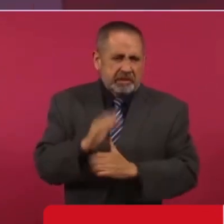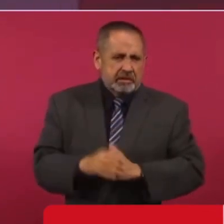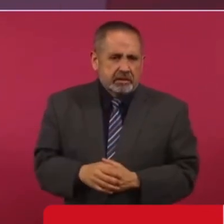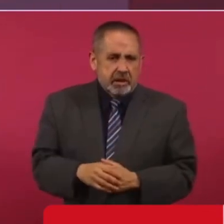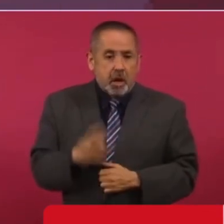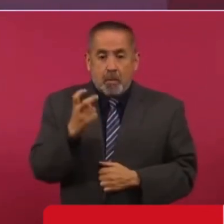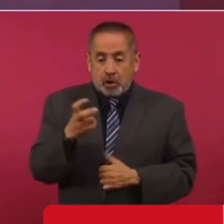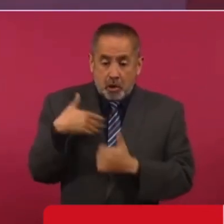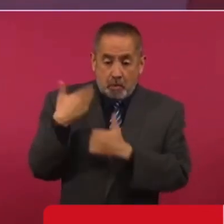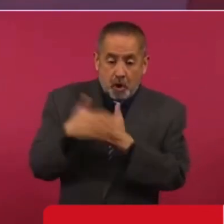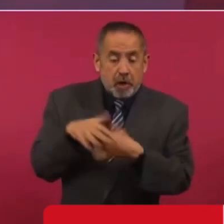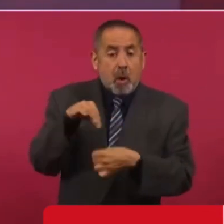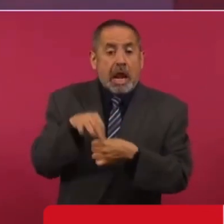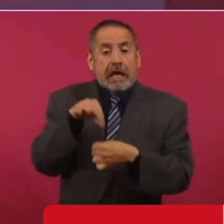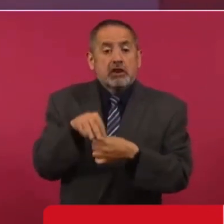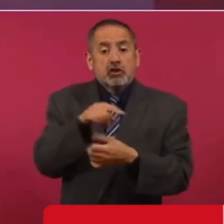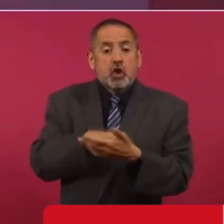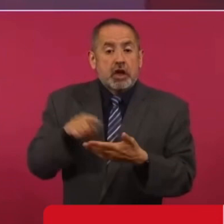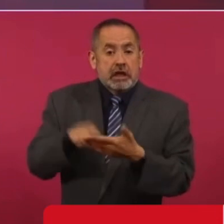haber elecciones